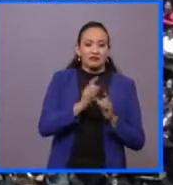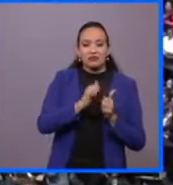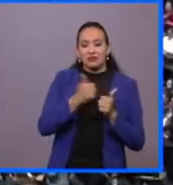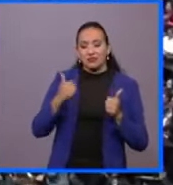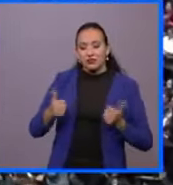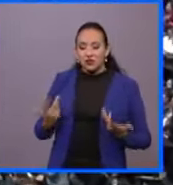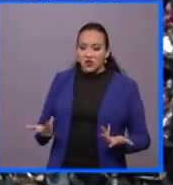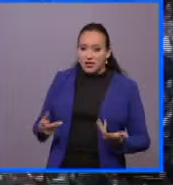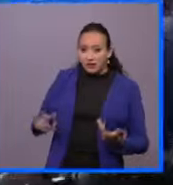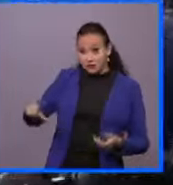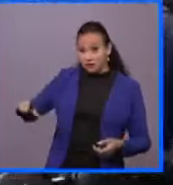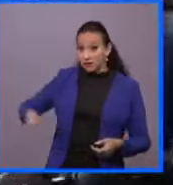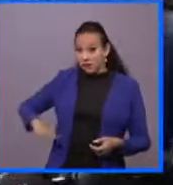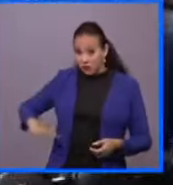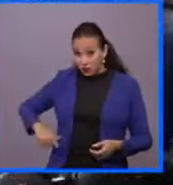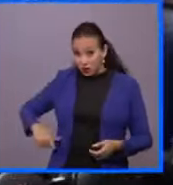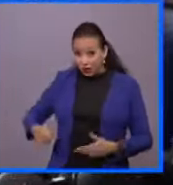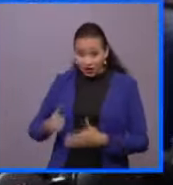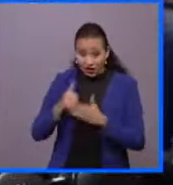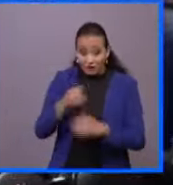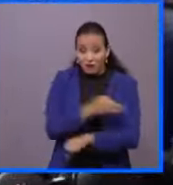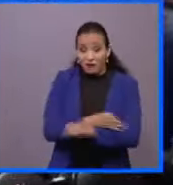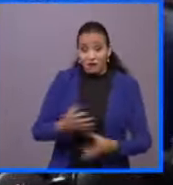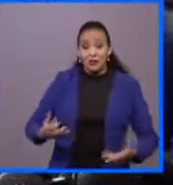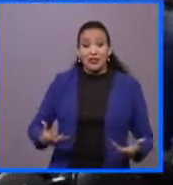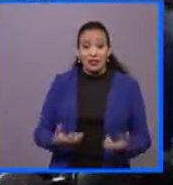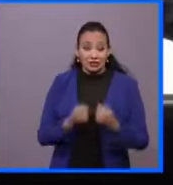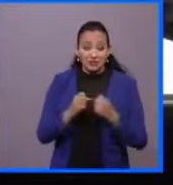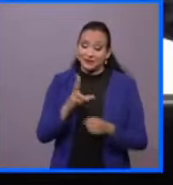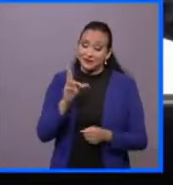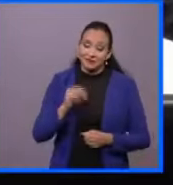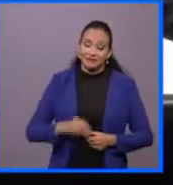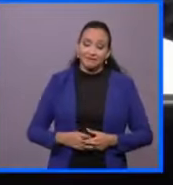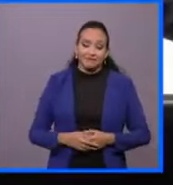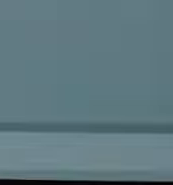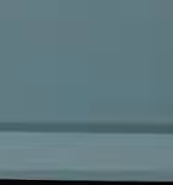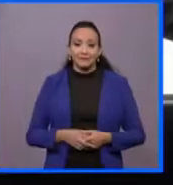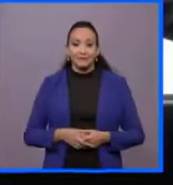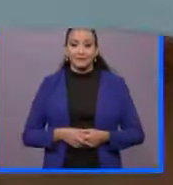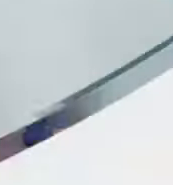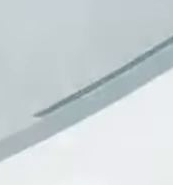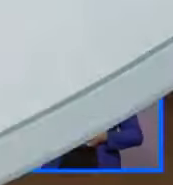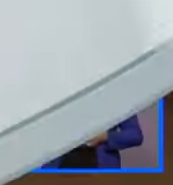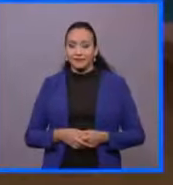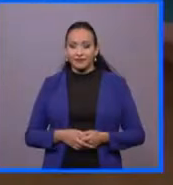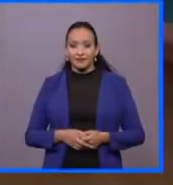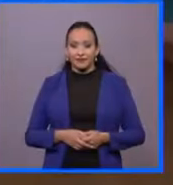del Estado con los desaparecidos y sus familias sigue pendiente.